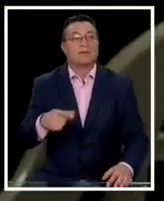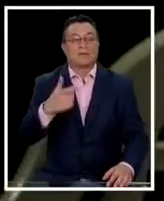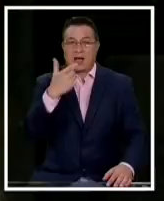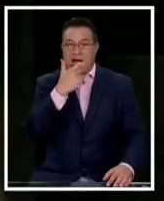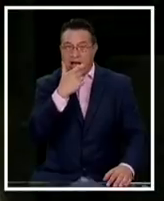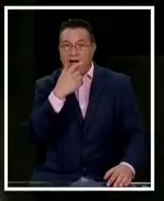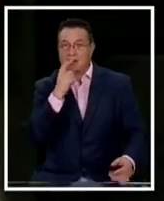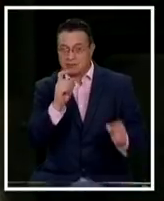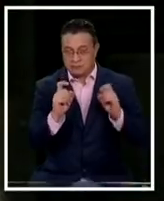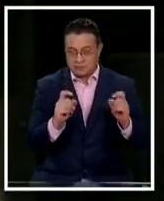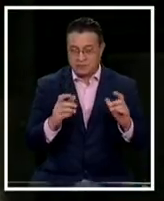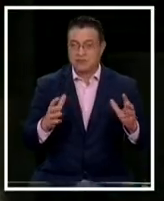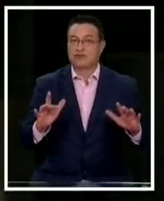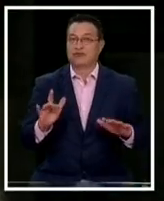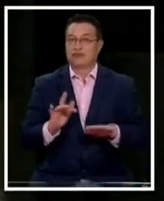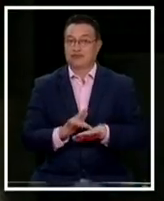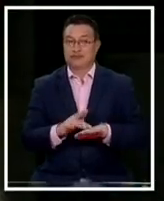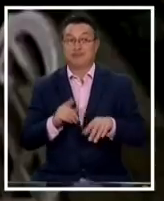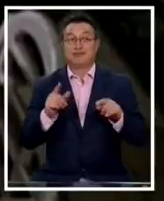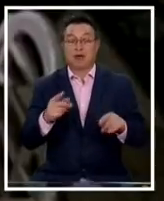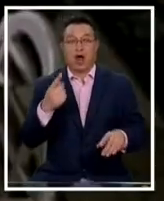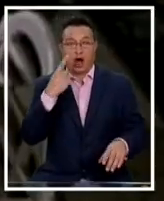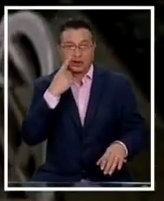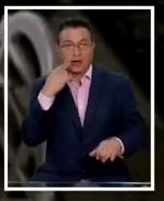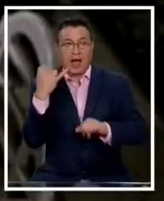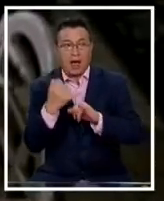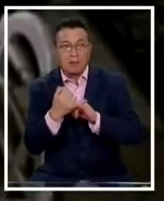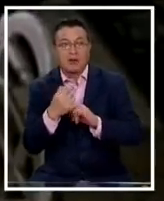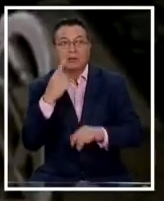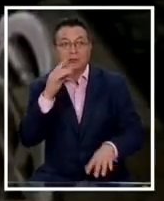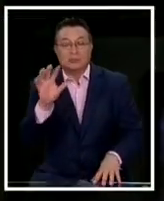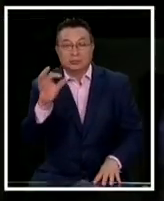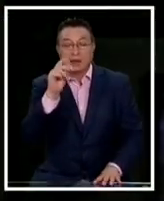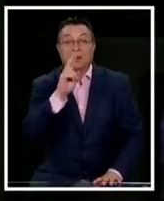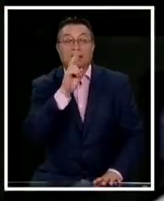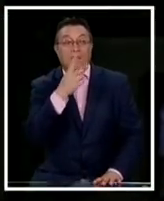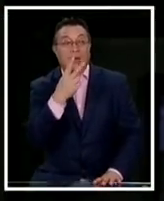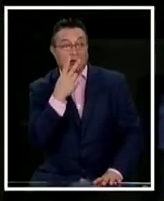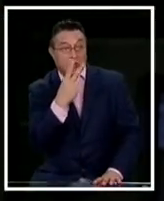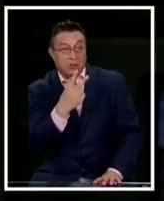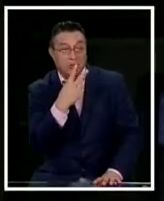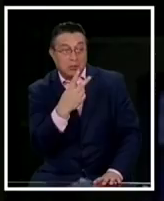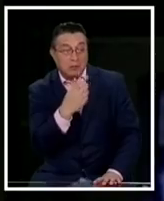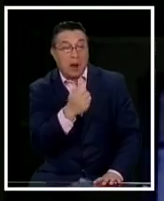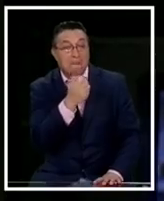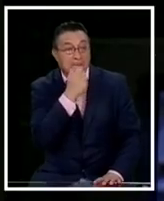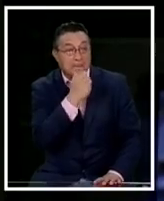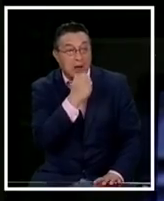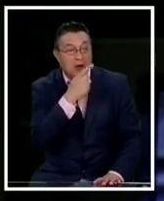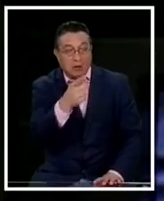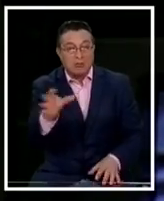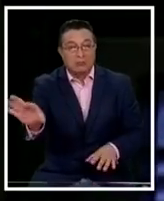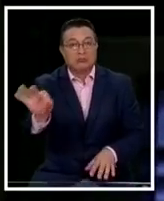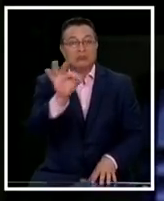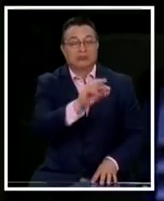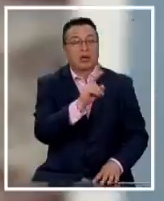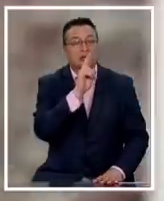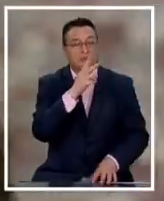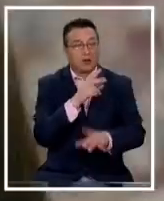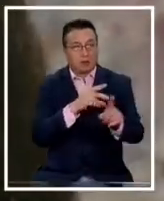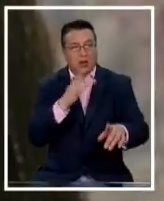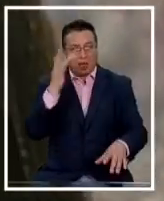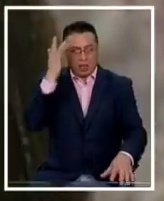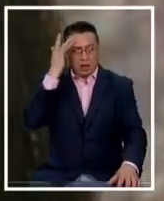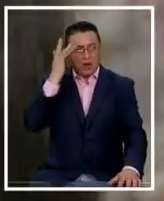en sus conversaciones, la conocían amigos y la descubrieron así televidentes cuando el periodismo la puso en las comunicaciones y su